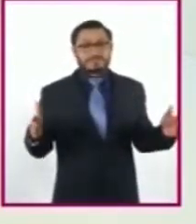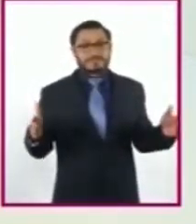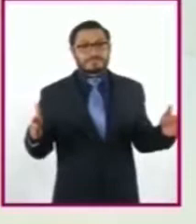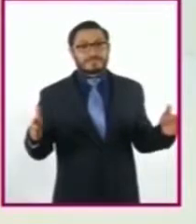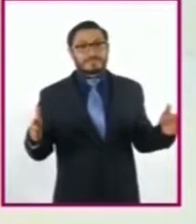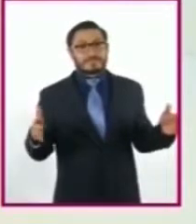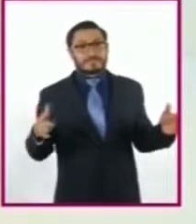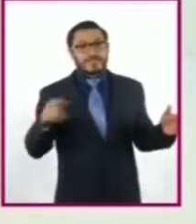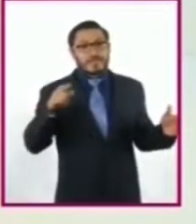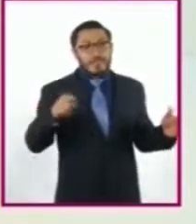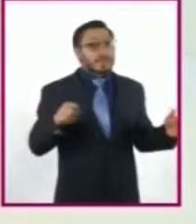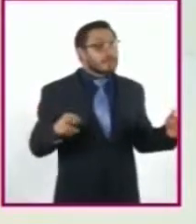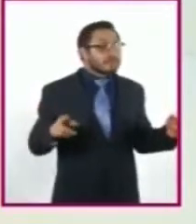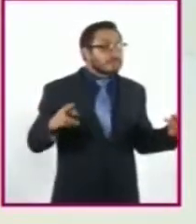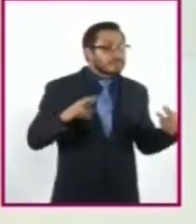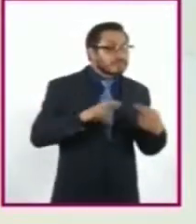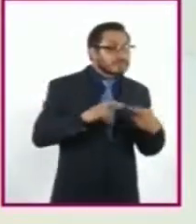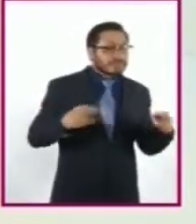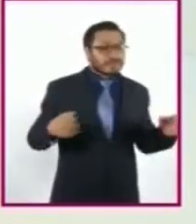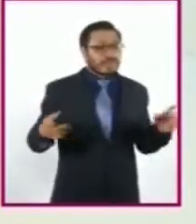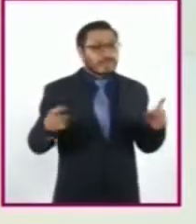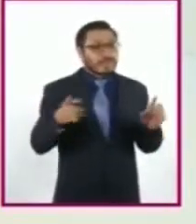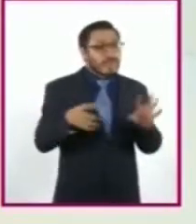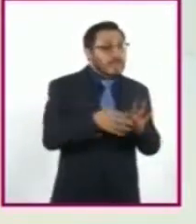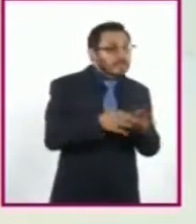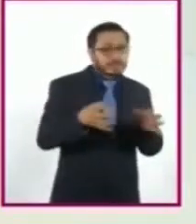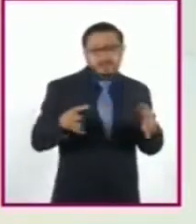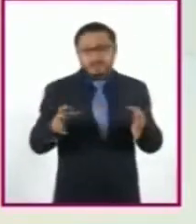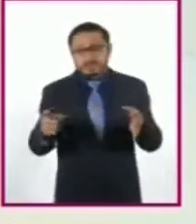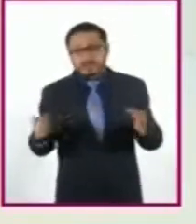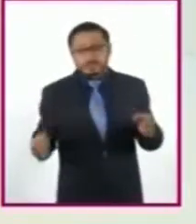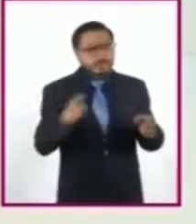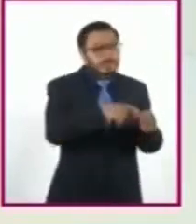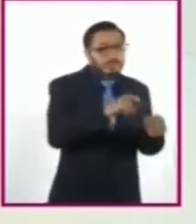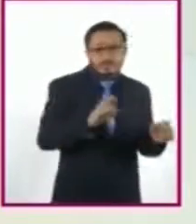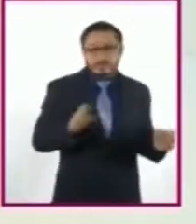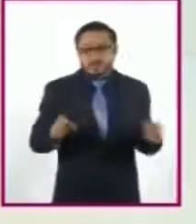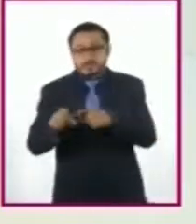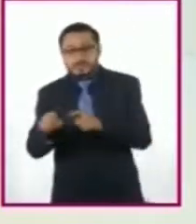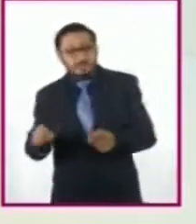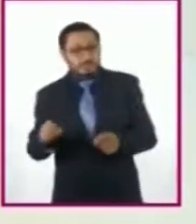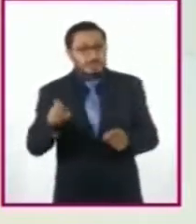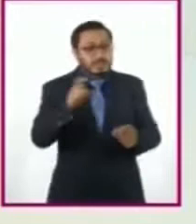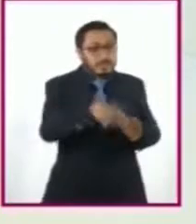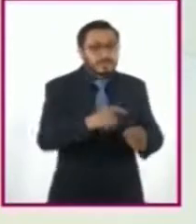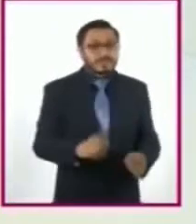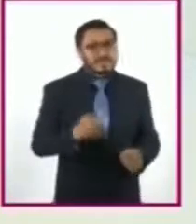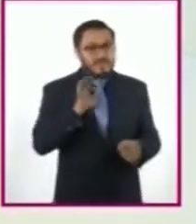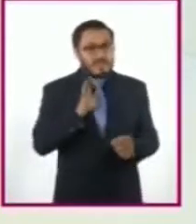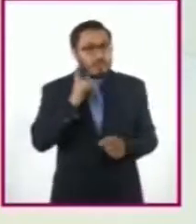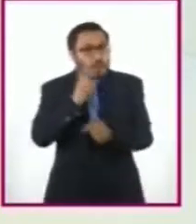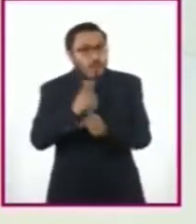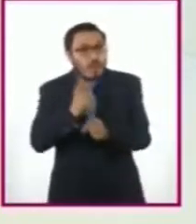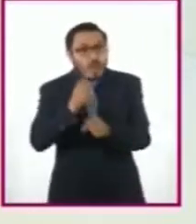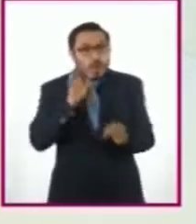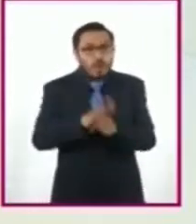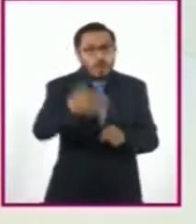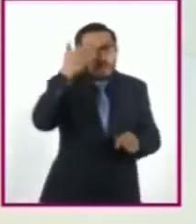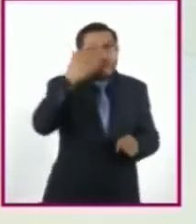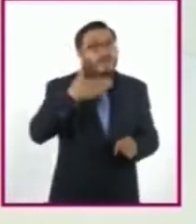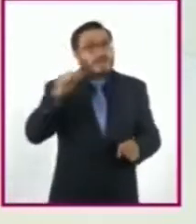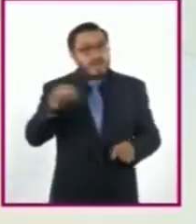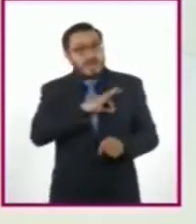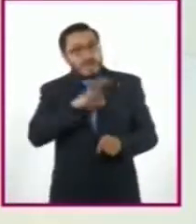Establezcan relaciones entre ellas, es decir, identifiquen cuáles de sus capacidades